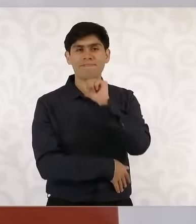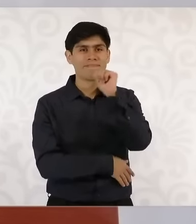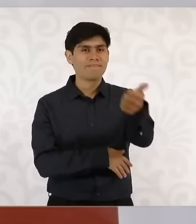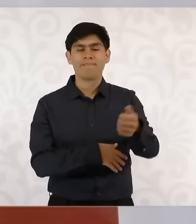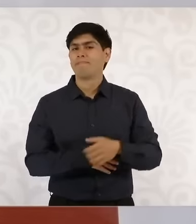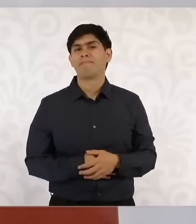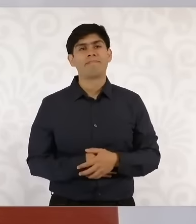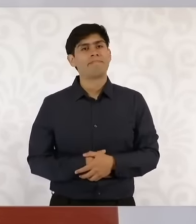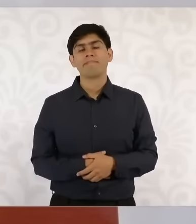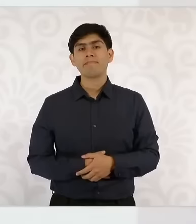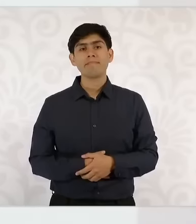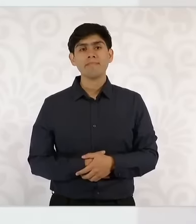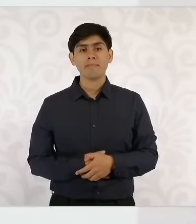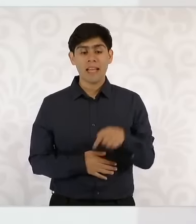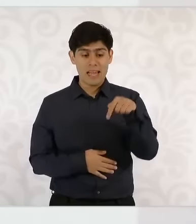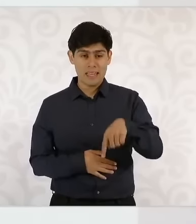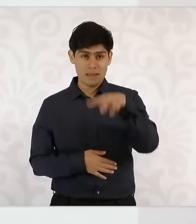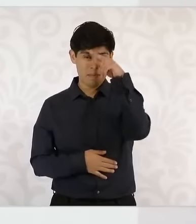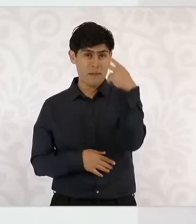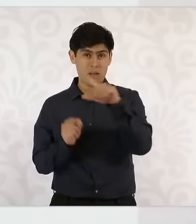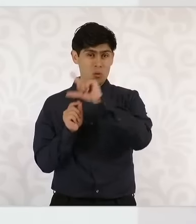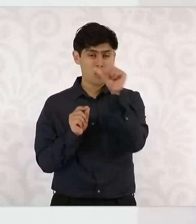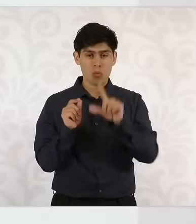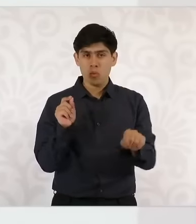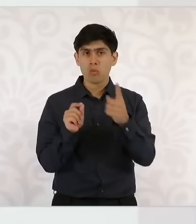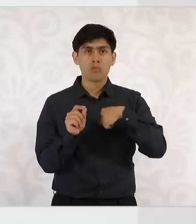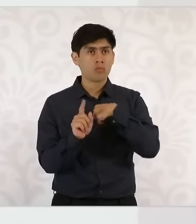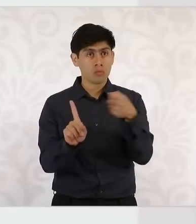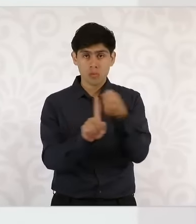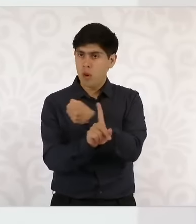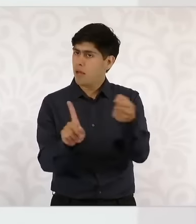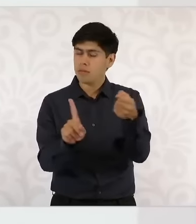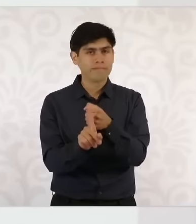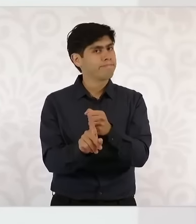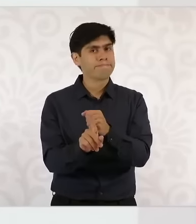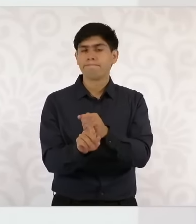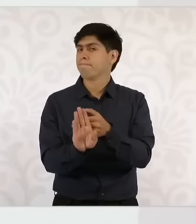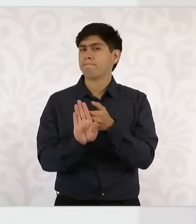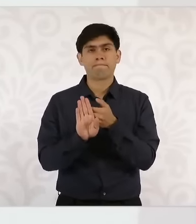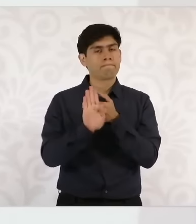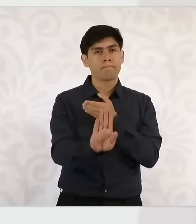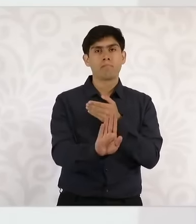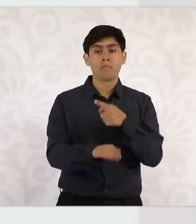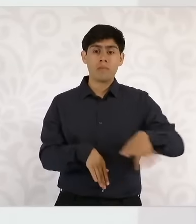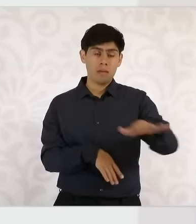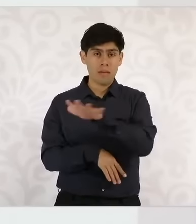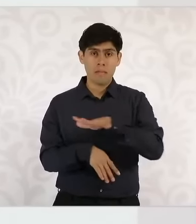En México se rechaza la violencia. La gente no quiere acciones violentas.